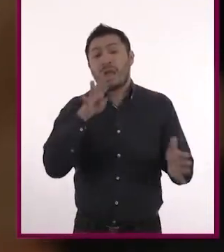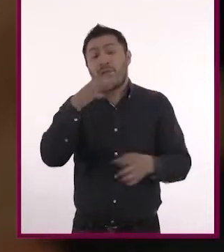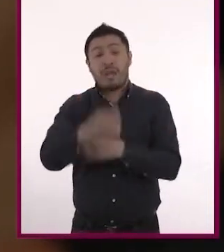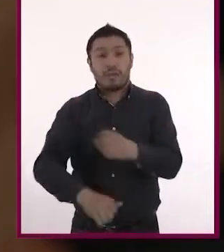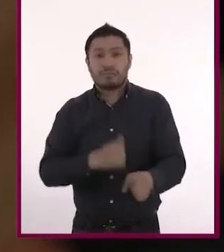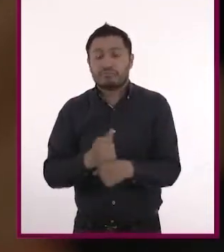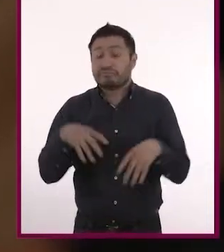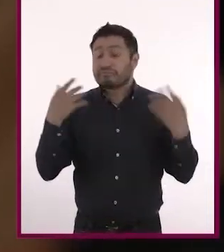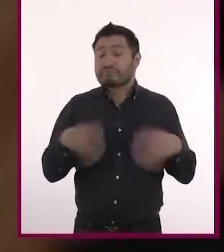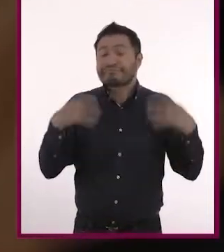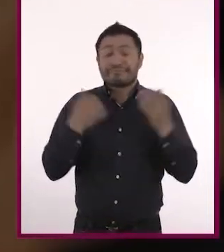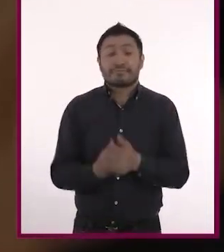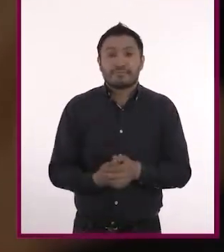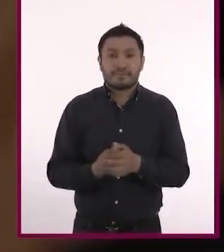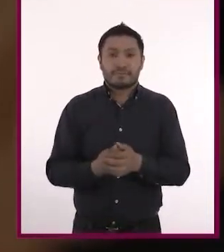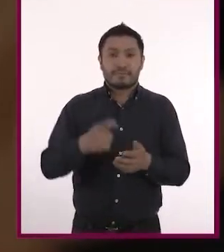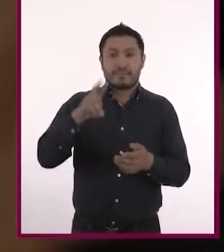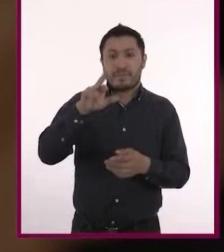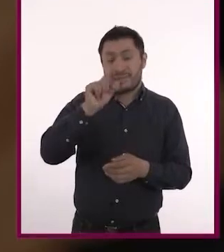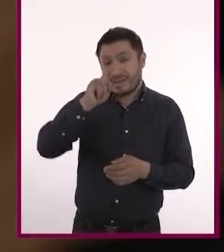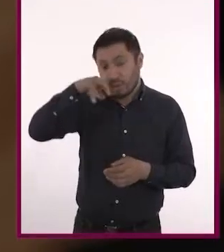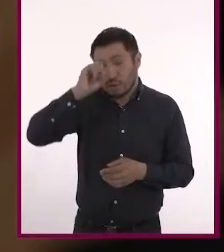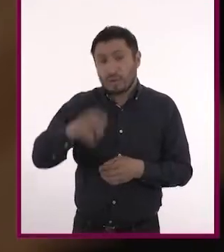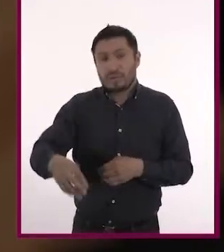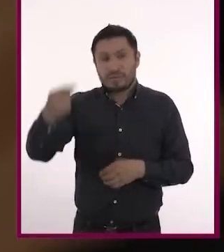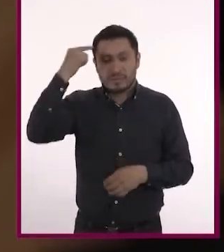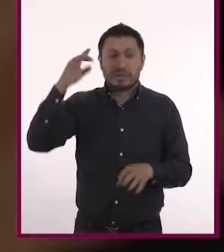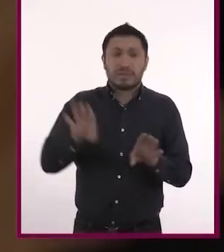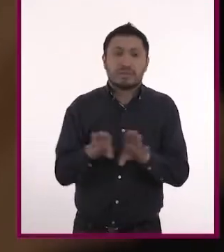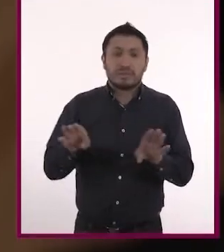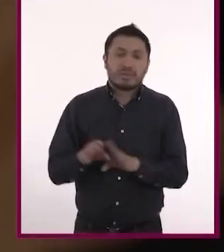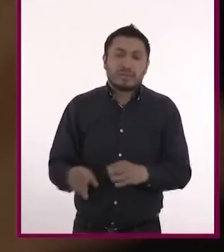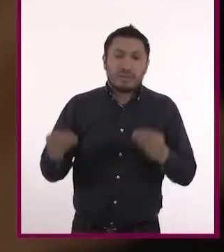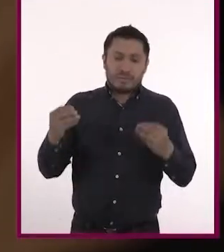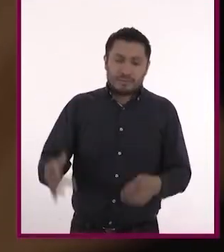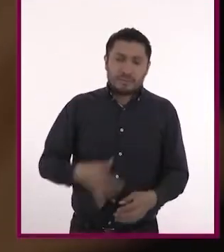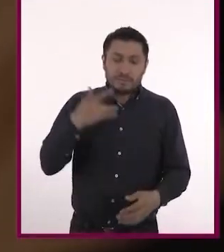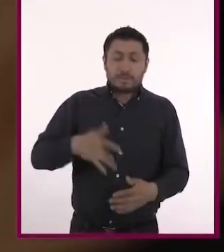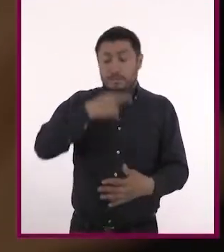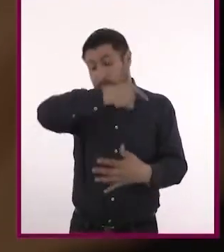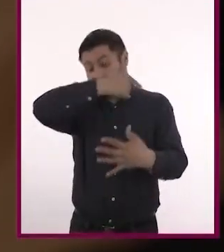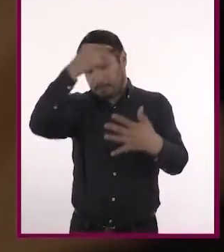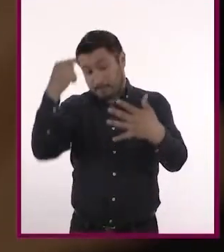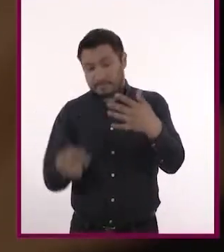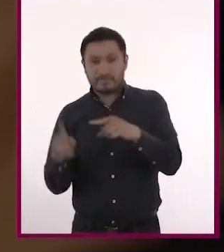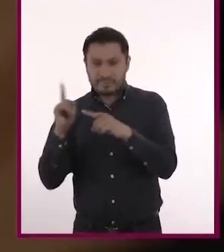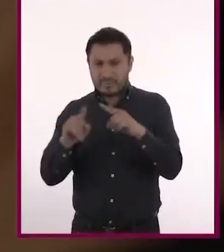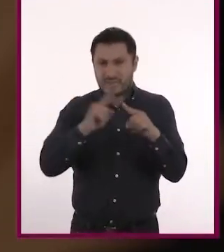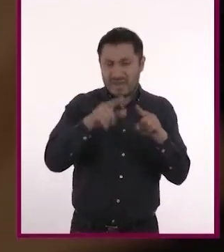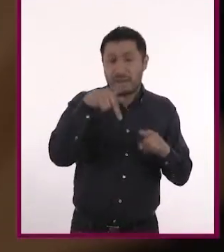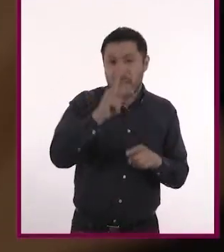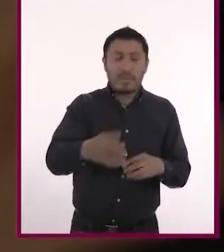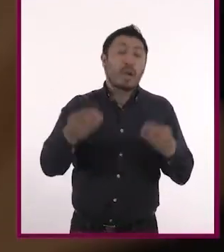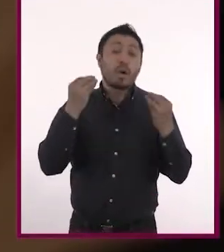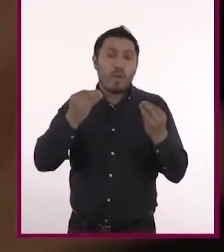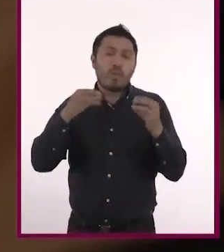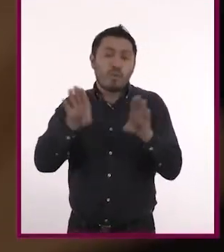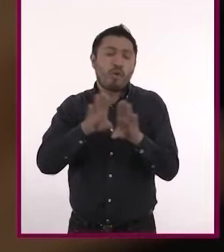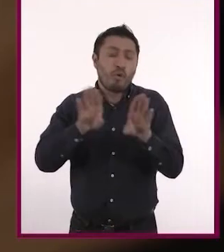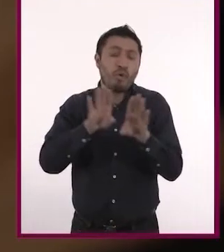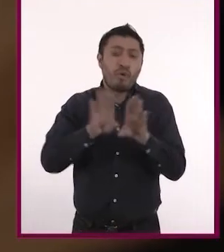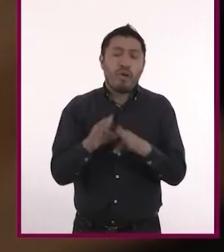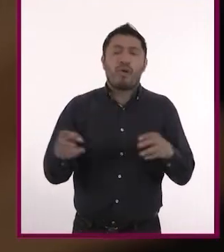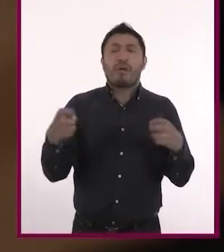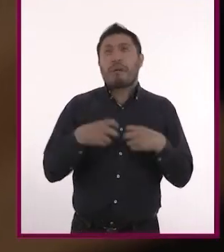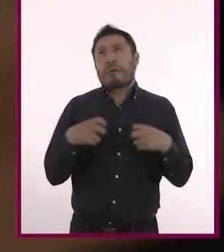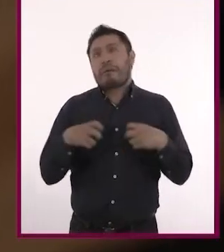años? Los trastornos mentales van acompañados de síntomas que varían de uno a otro, pero en la mayoría de los casos van acompañados